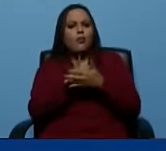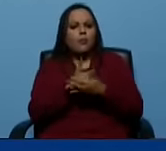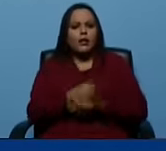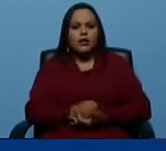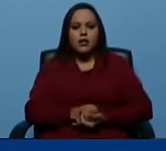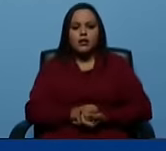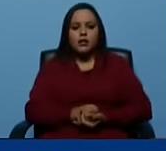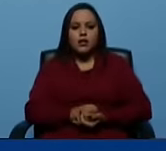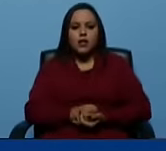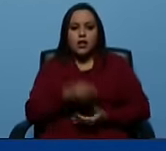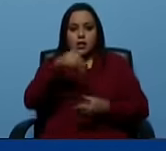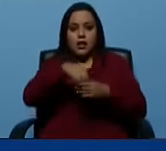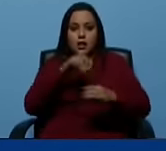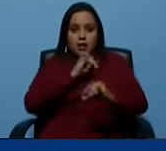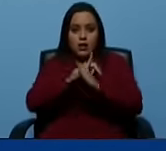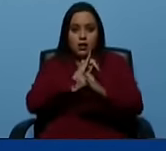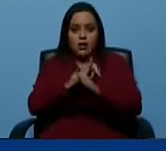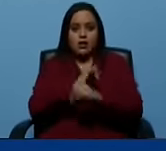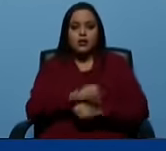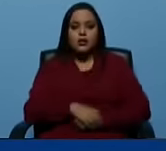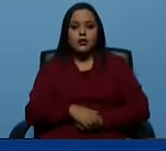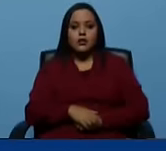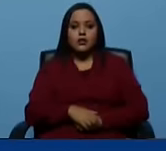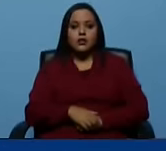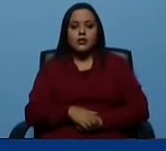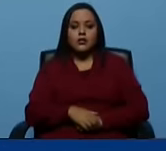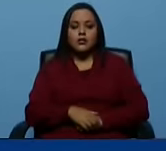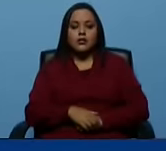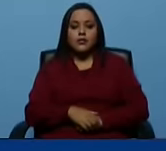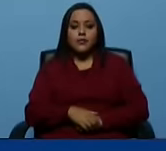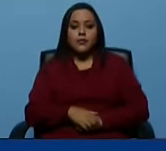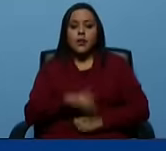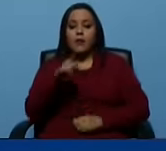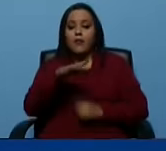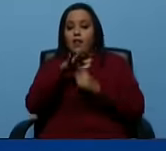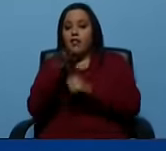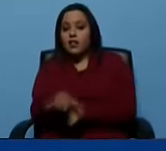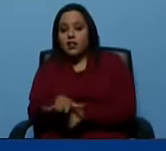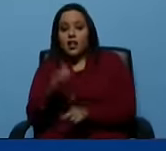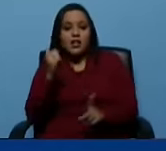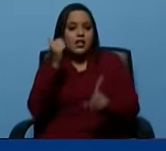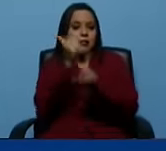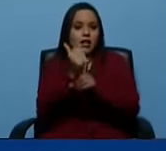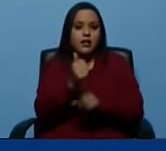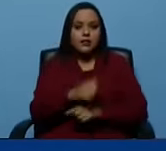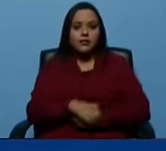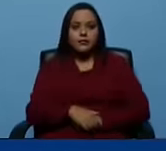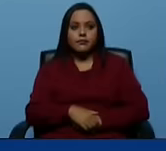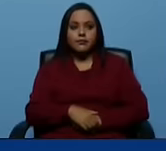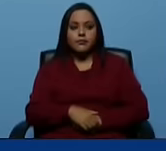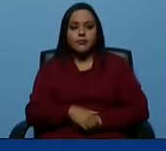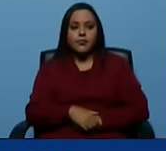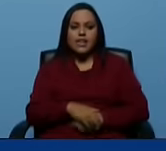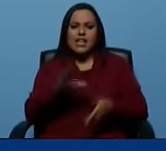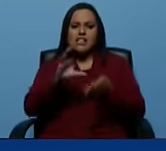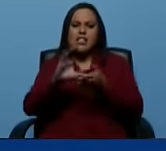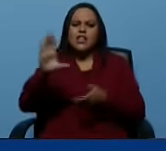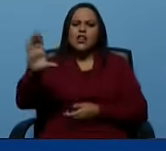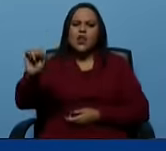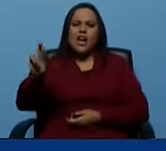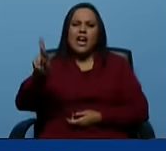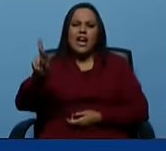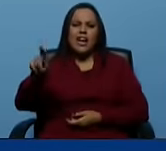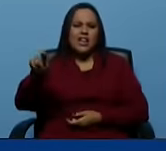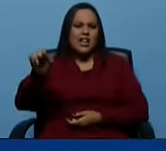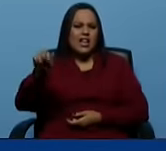eminentemente cibernético, fascista y criminal. Así que el Centro Carter creo que ha